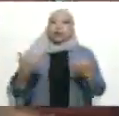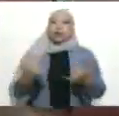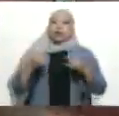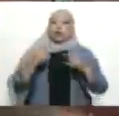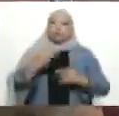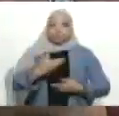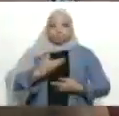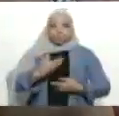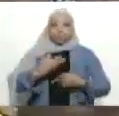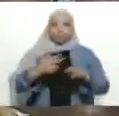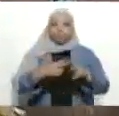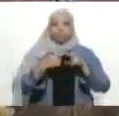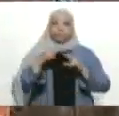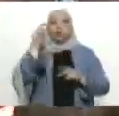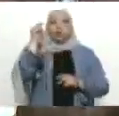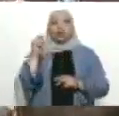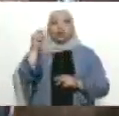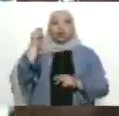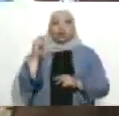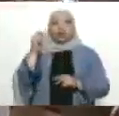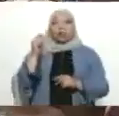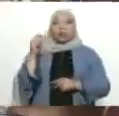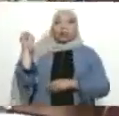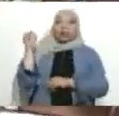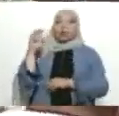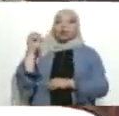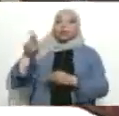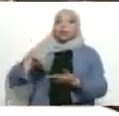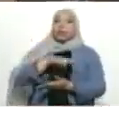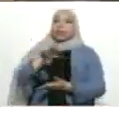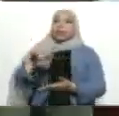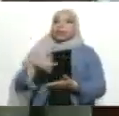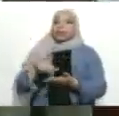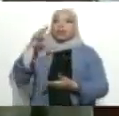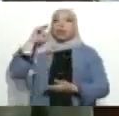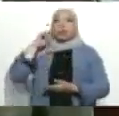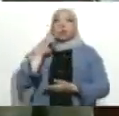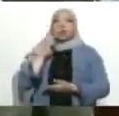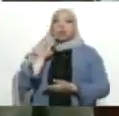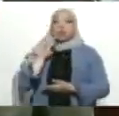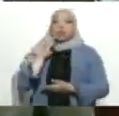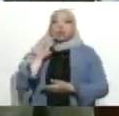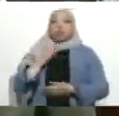traen nuestros diputados de la Asamblea Nacional Bolivariana.